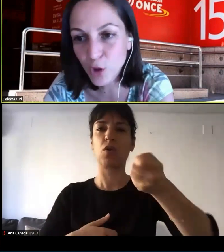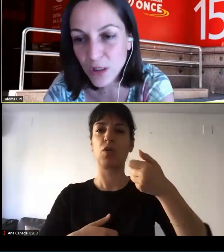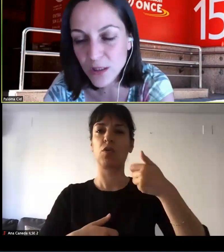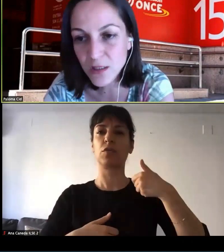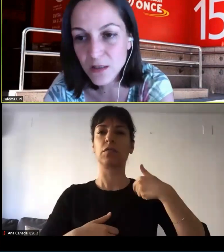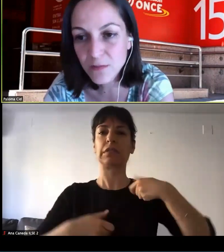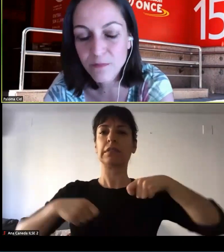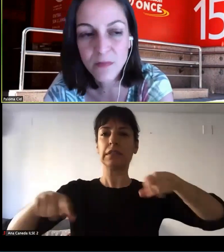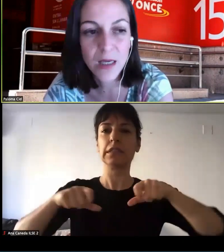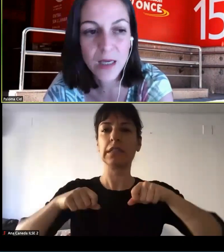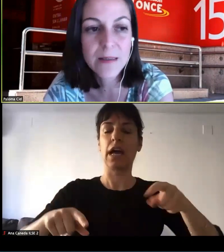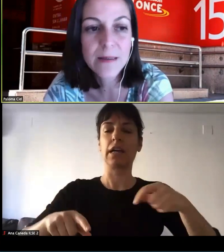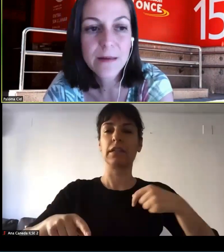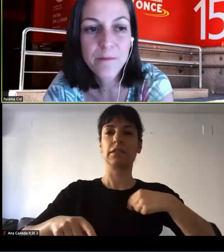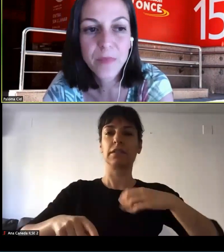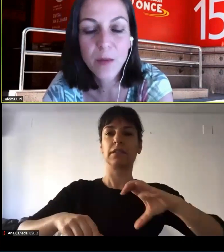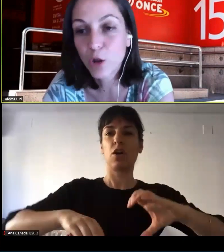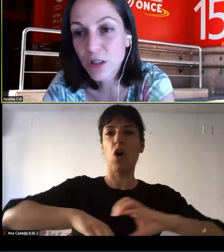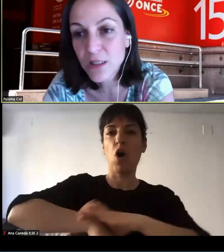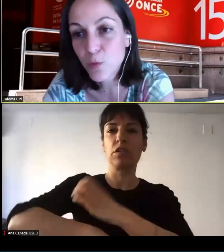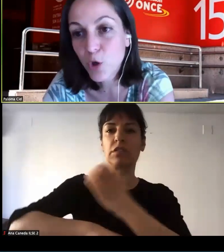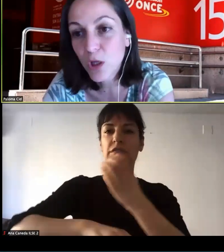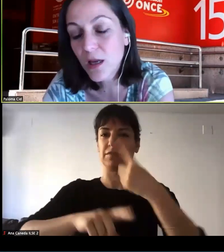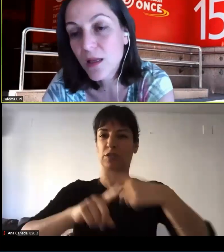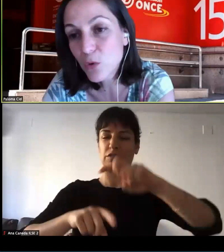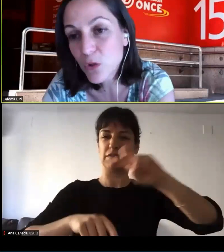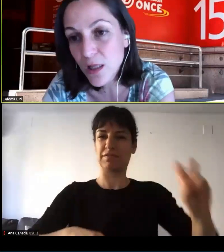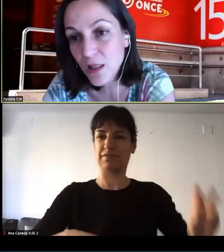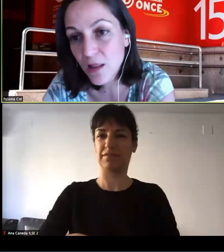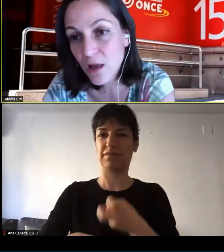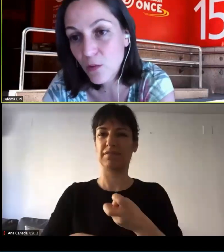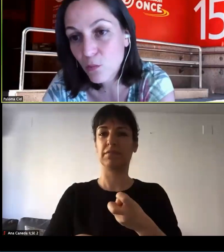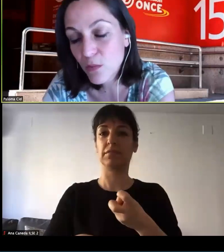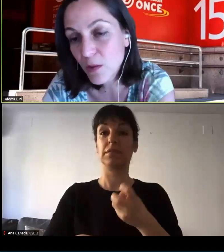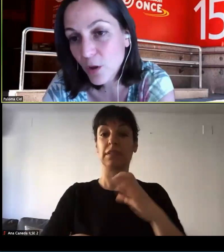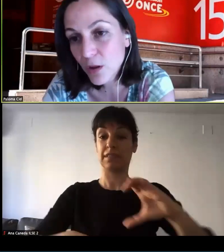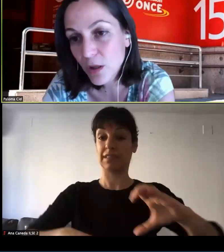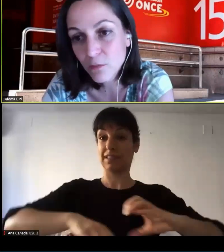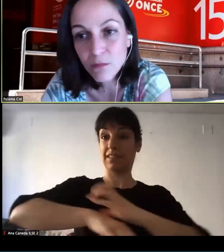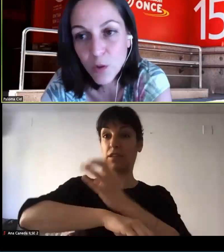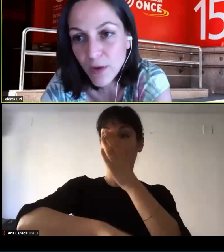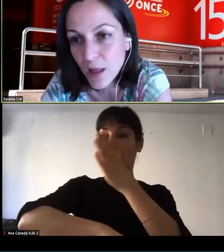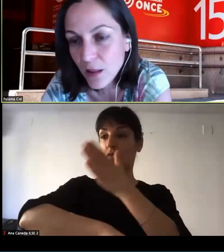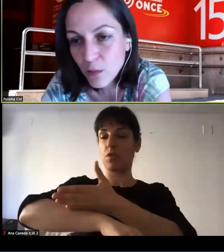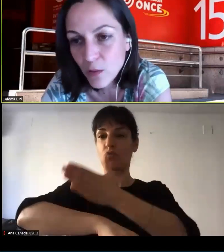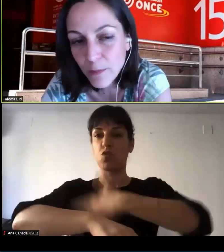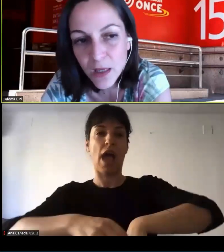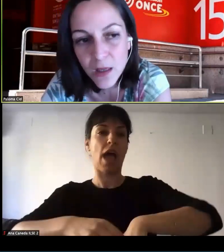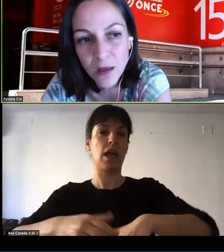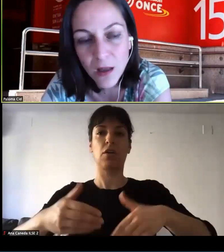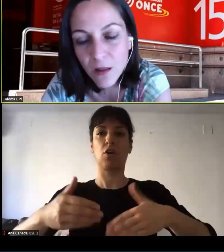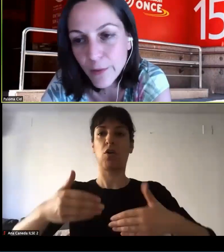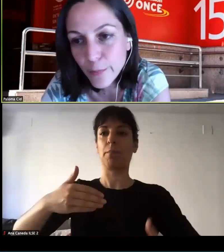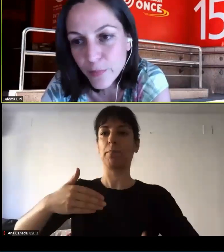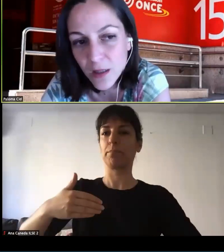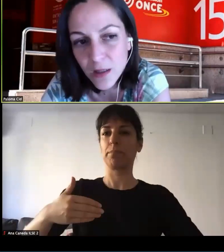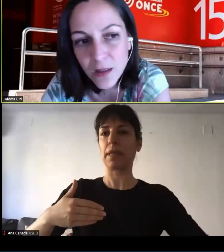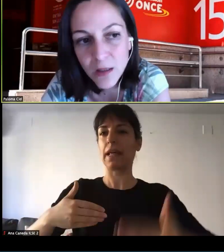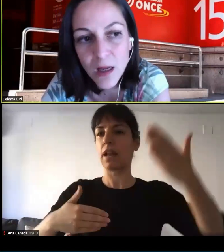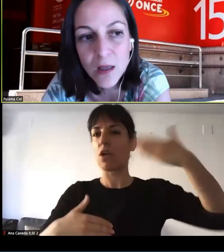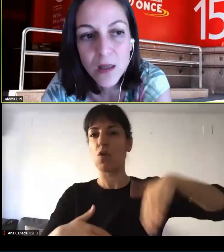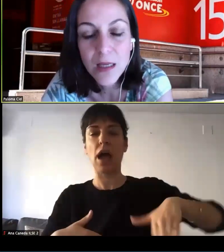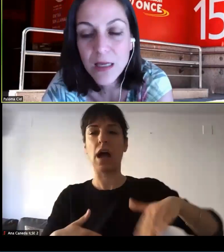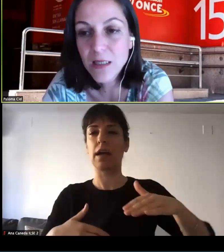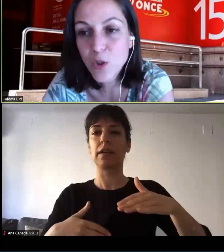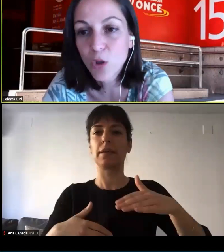y prótesis, ¿vale? Prótesis porque hay ausencia de un miembro, de un brazo, de una pierna, de un pie,